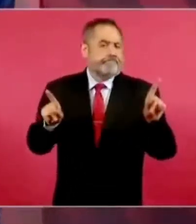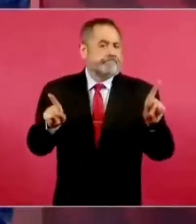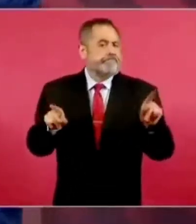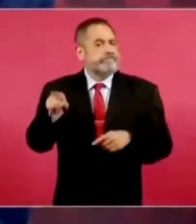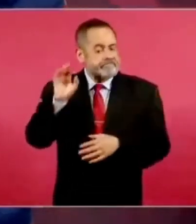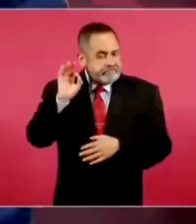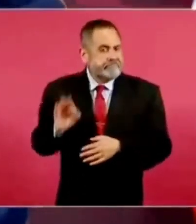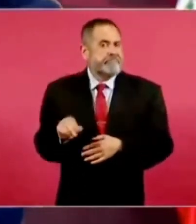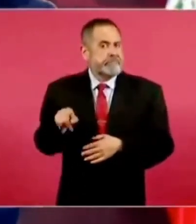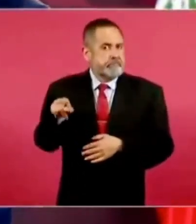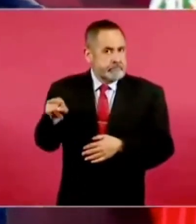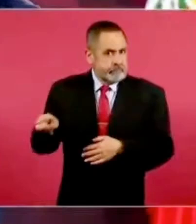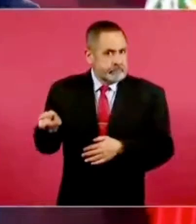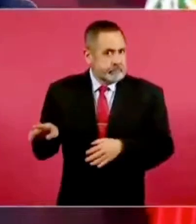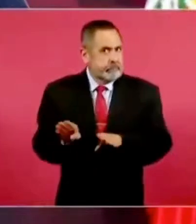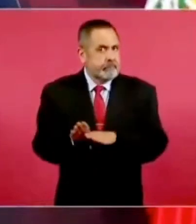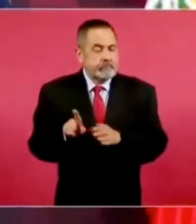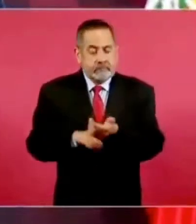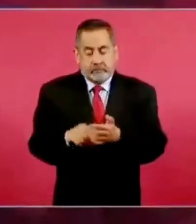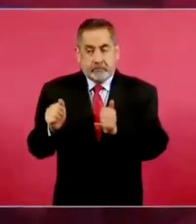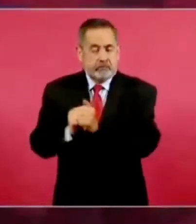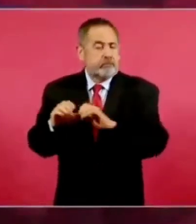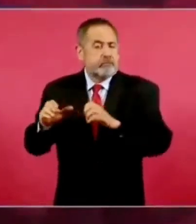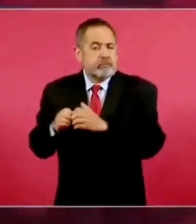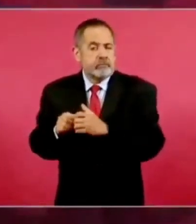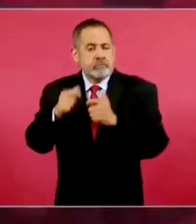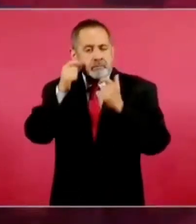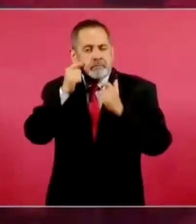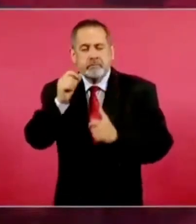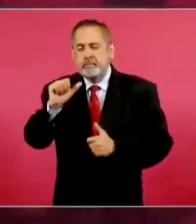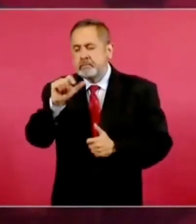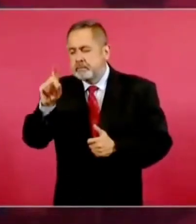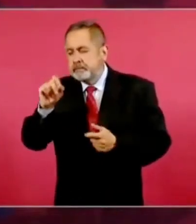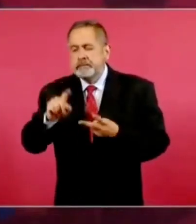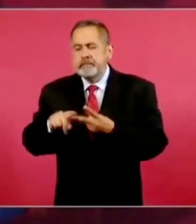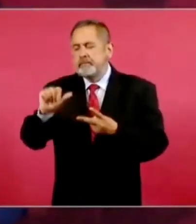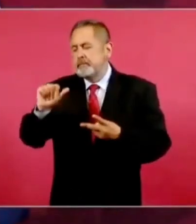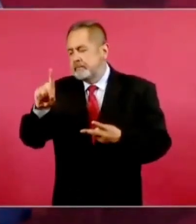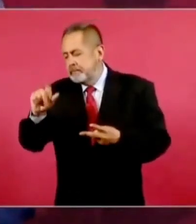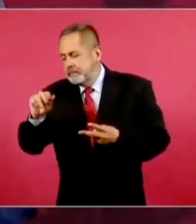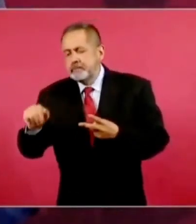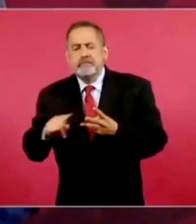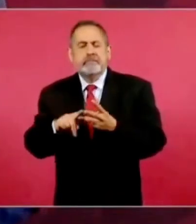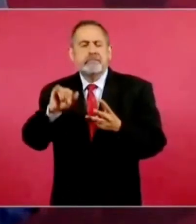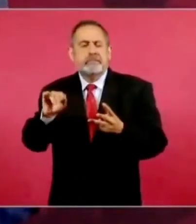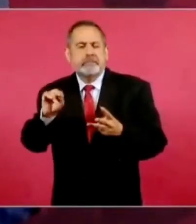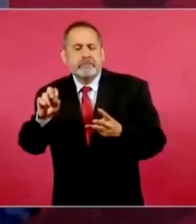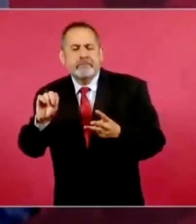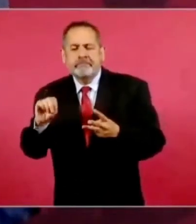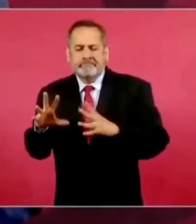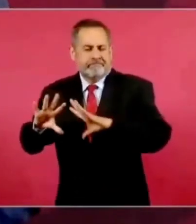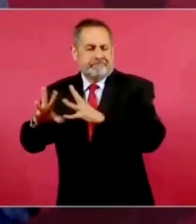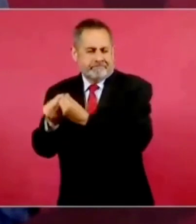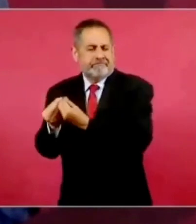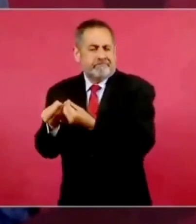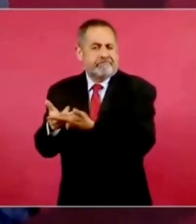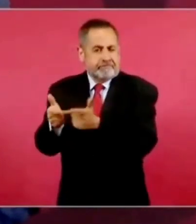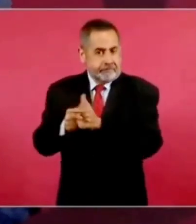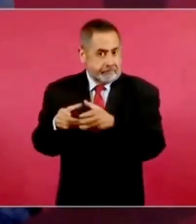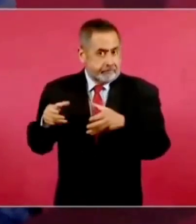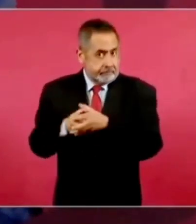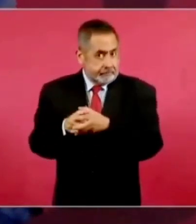A él le tocó, junto con Allende, Aldama, Jiménez y otros dirigentes